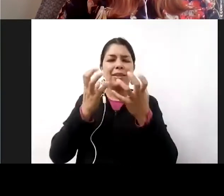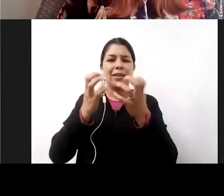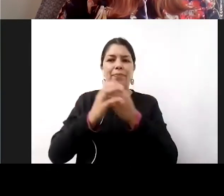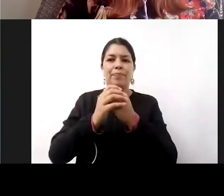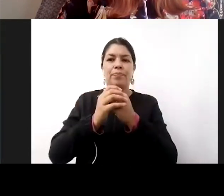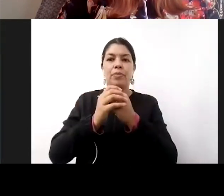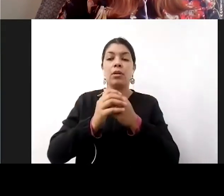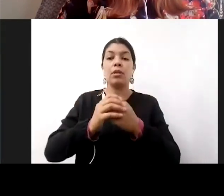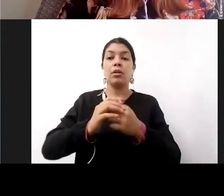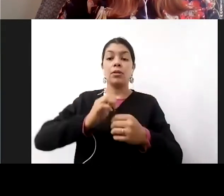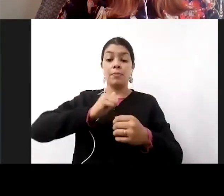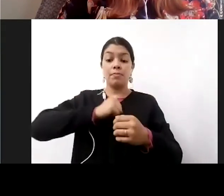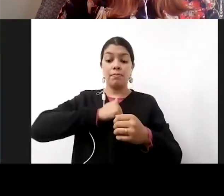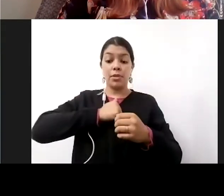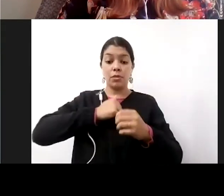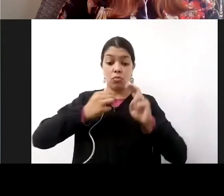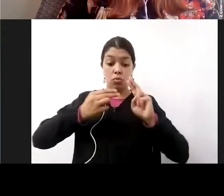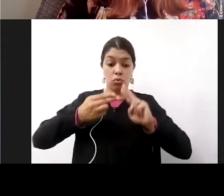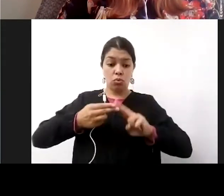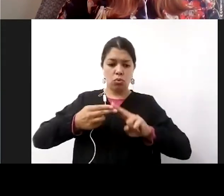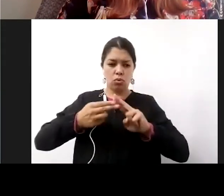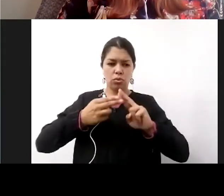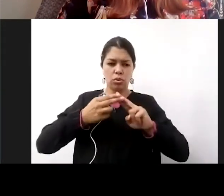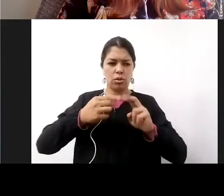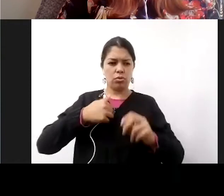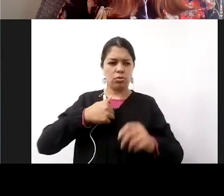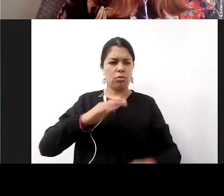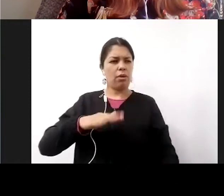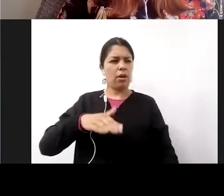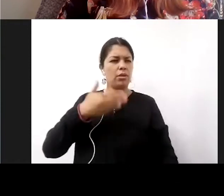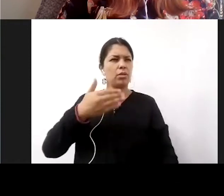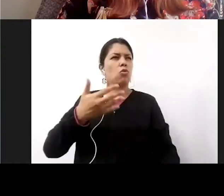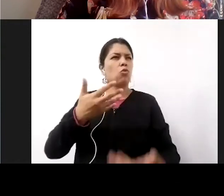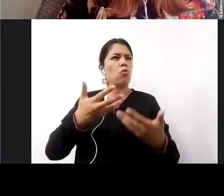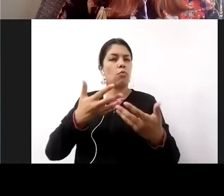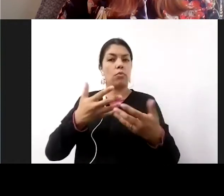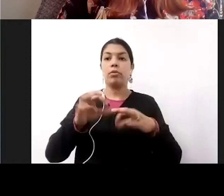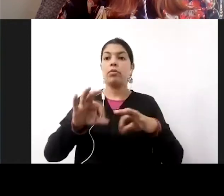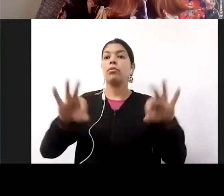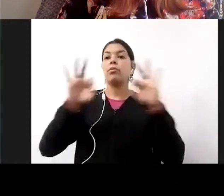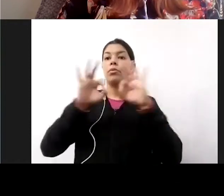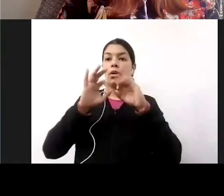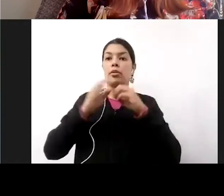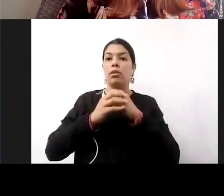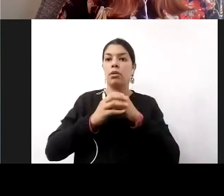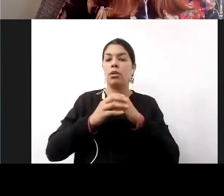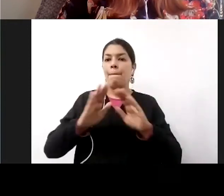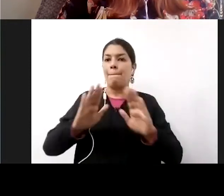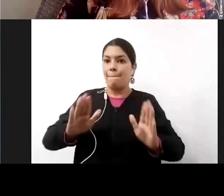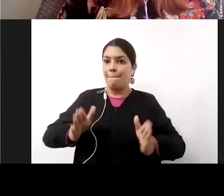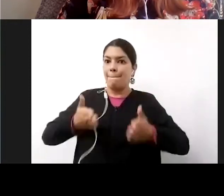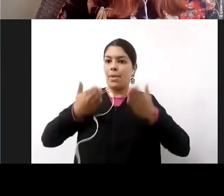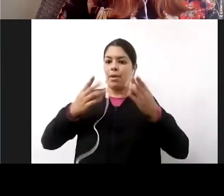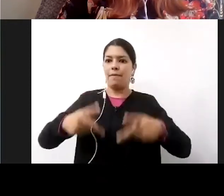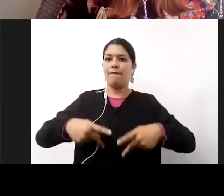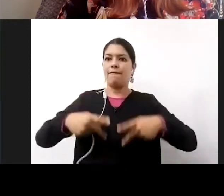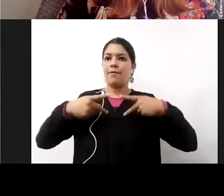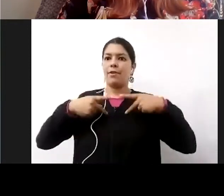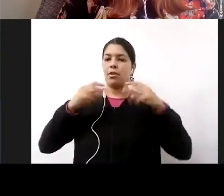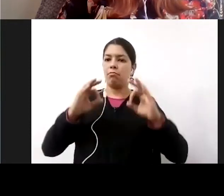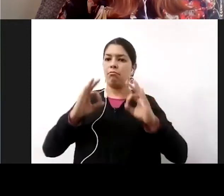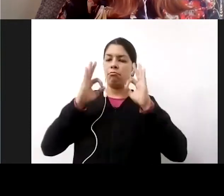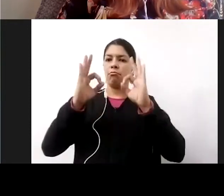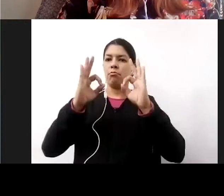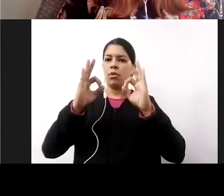nosotros mismos es muy importante para que podamos mejorar nuestra calidad de vida en todos los aspectos, no solo en lo personal y